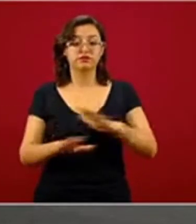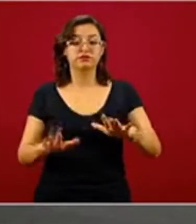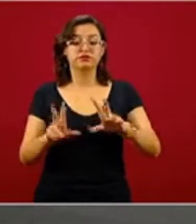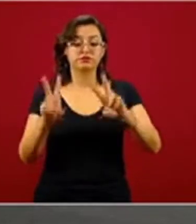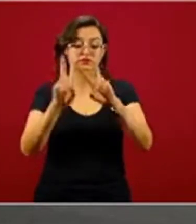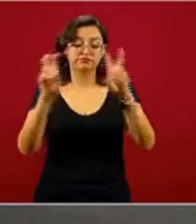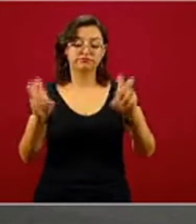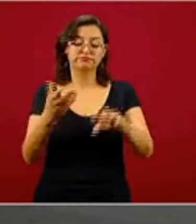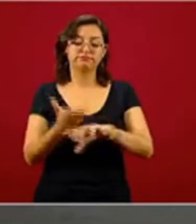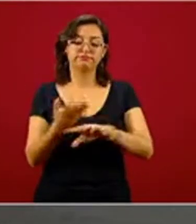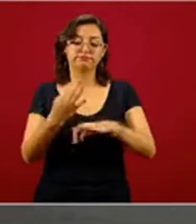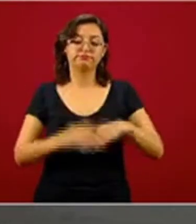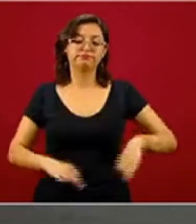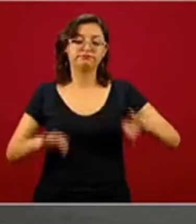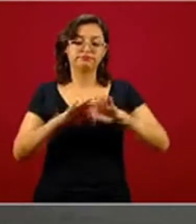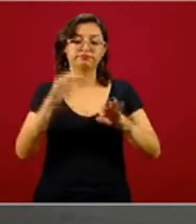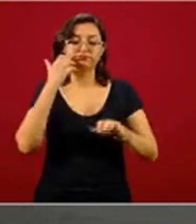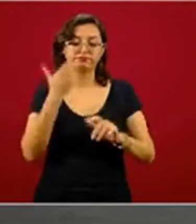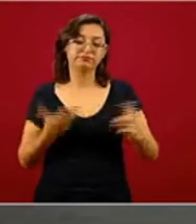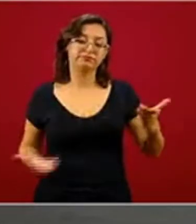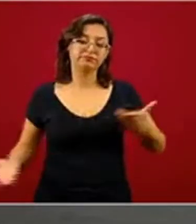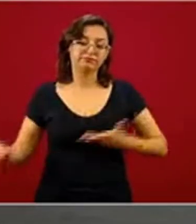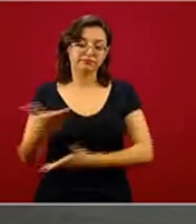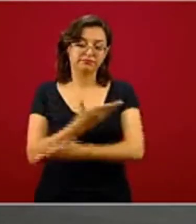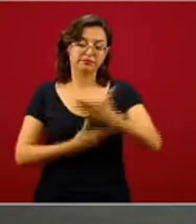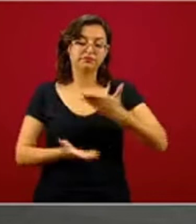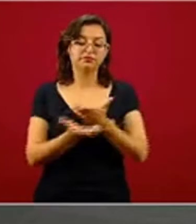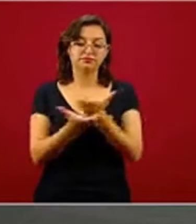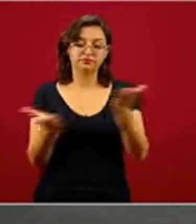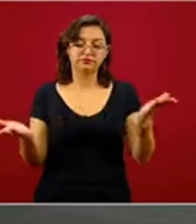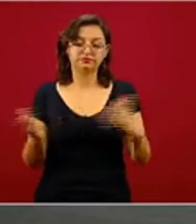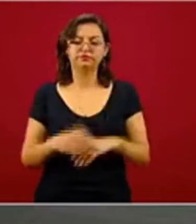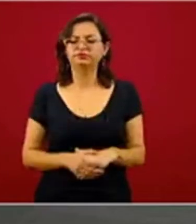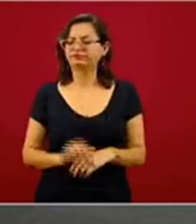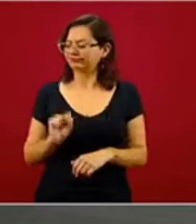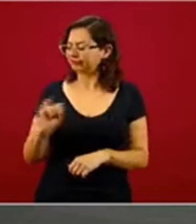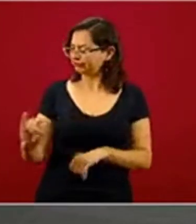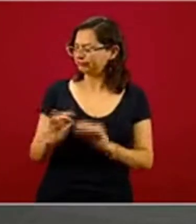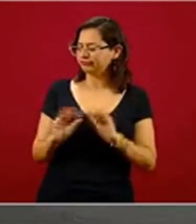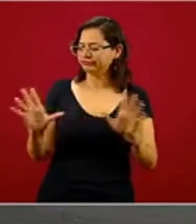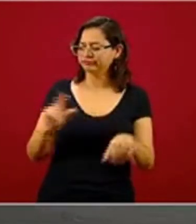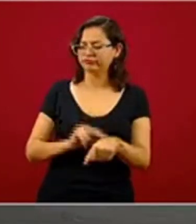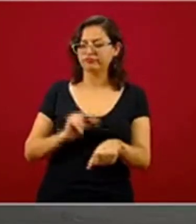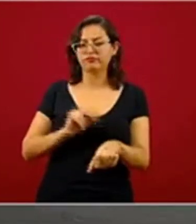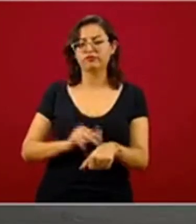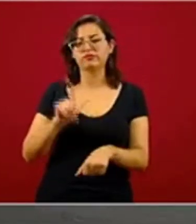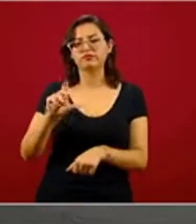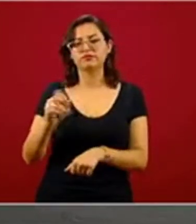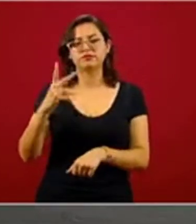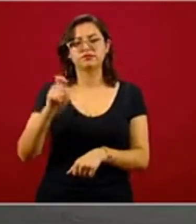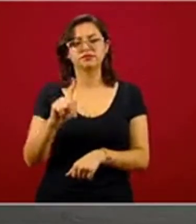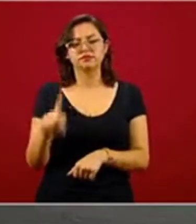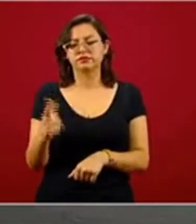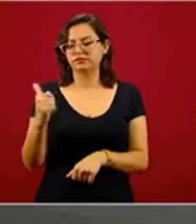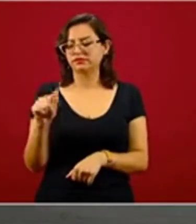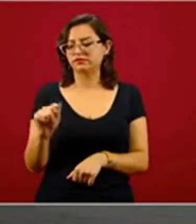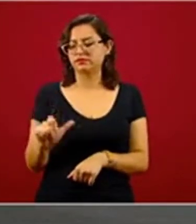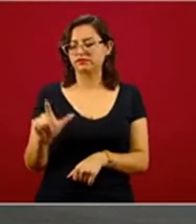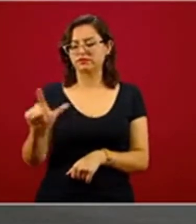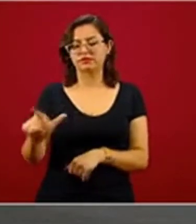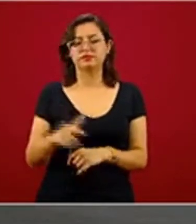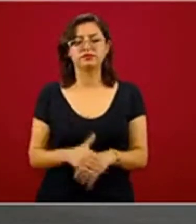con todas y todos ustedes. Claro que sí, doctor López-Gatell. Muy buenas tardes a todas, a